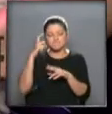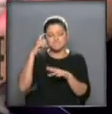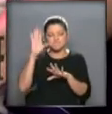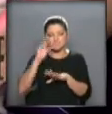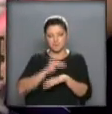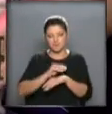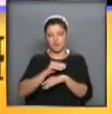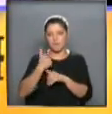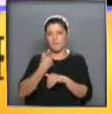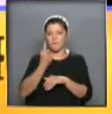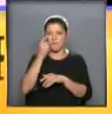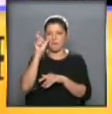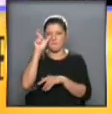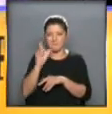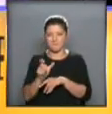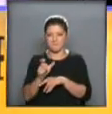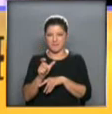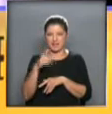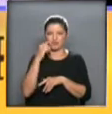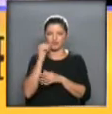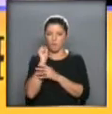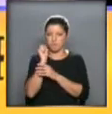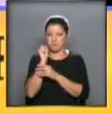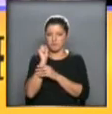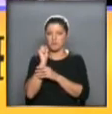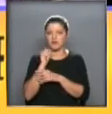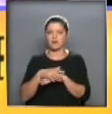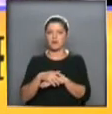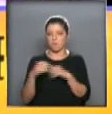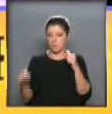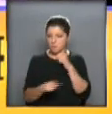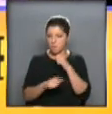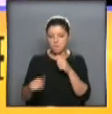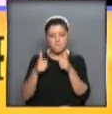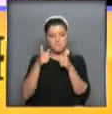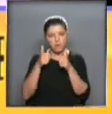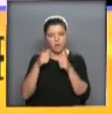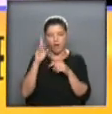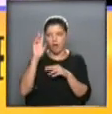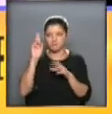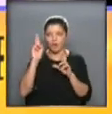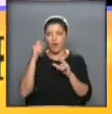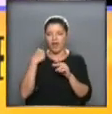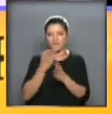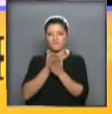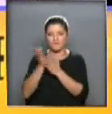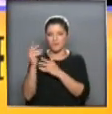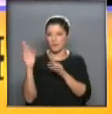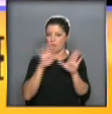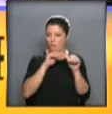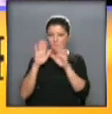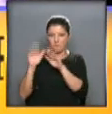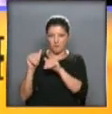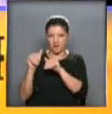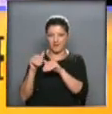para mí es un nombre muy genial con el chelo. Me gustaría ser como él. Muy bien. No me acuerdo el nombre